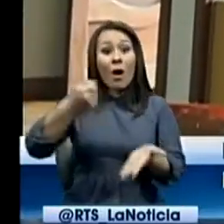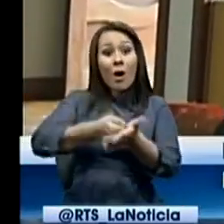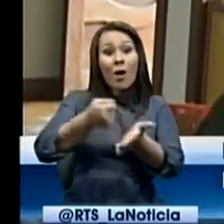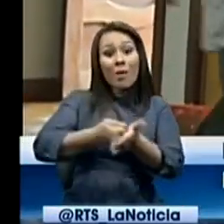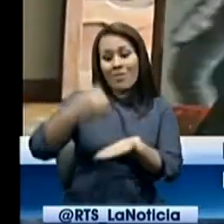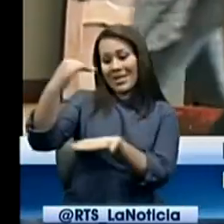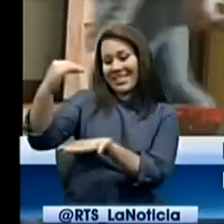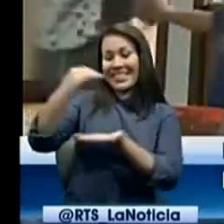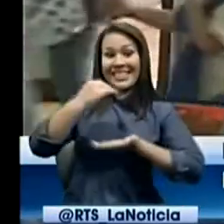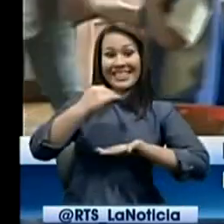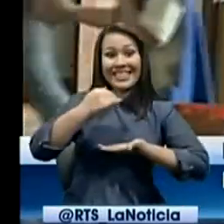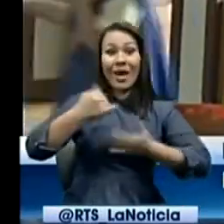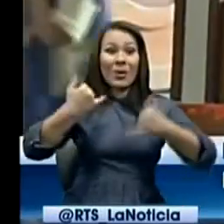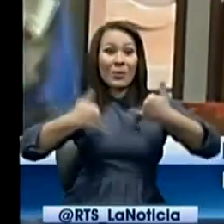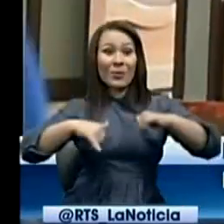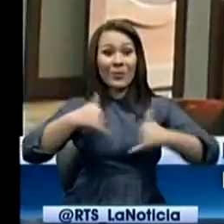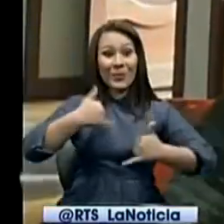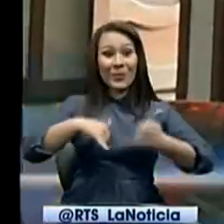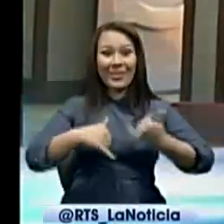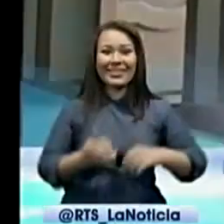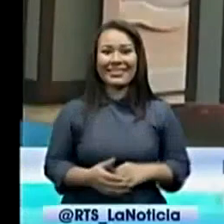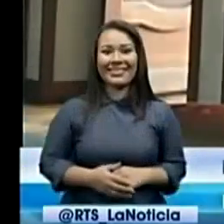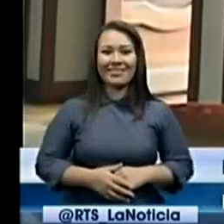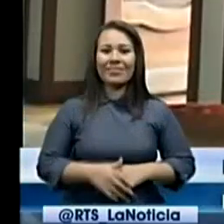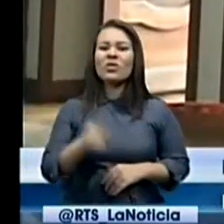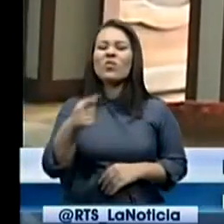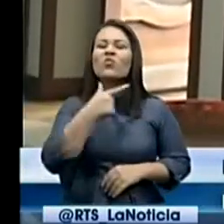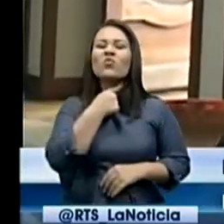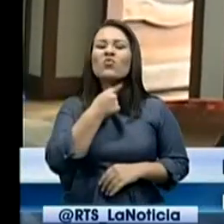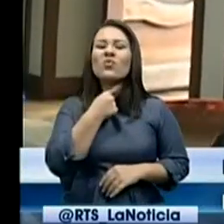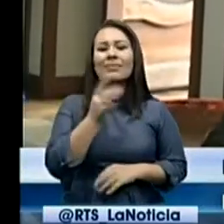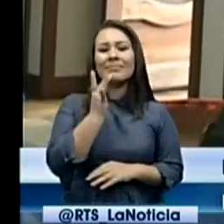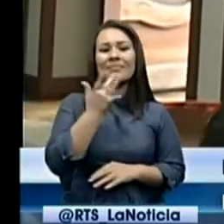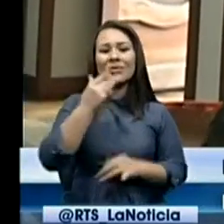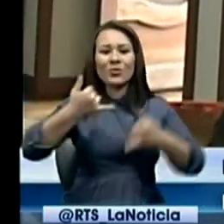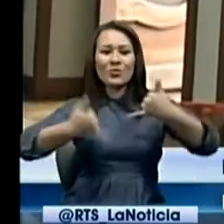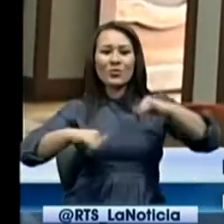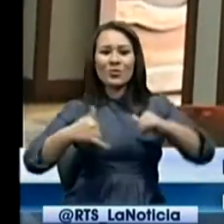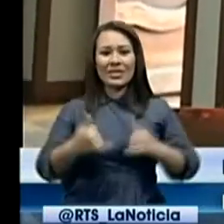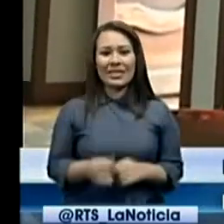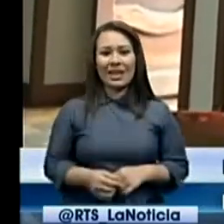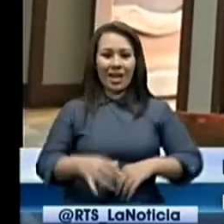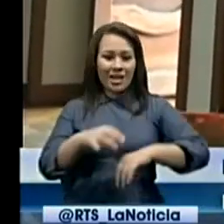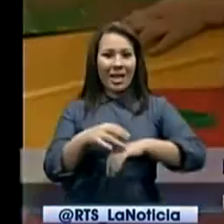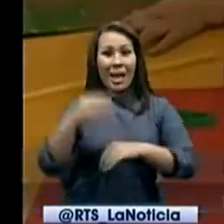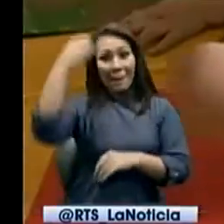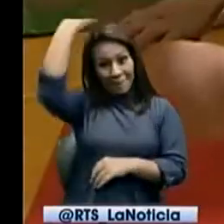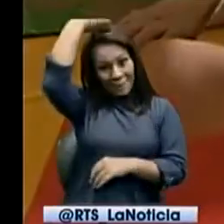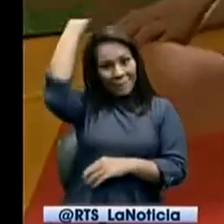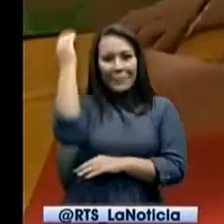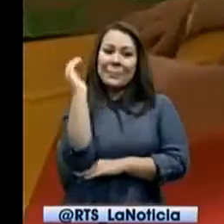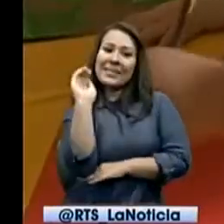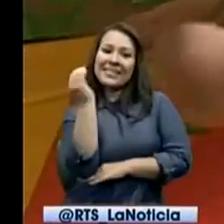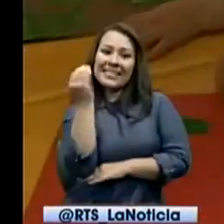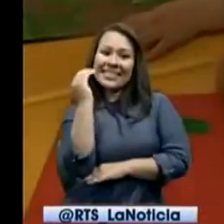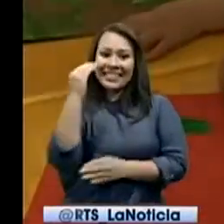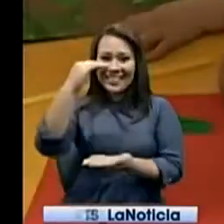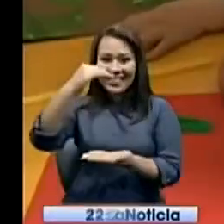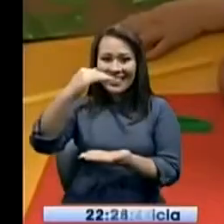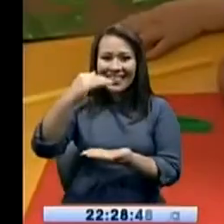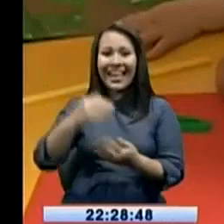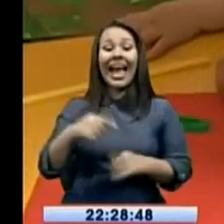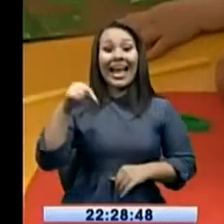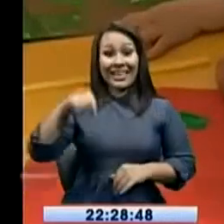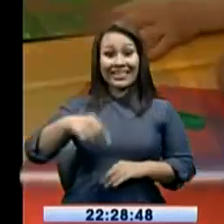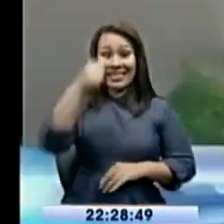juguetes. ¿Ella te compra los juguetes? ¿Y cuál es tu juguete favorito? Las princesas. Así que para conmemorar este